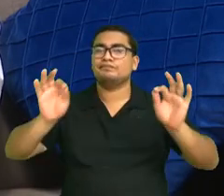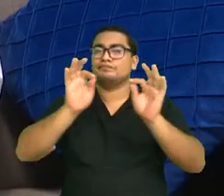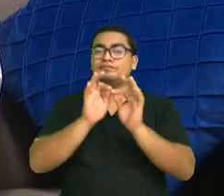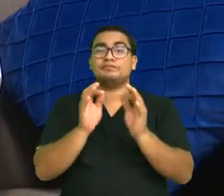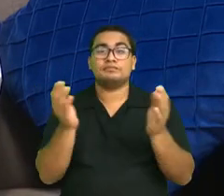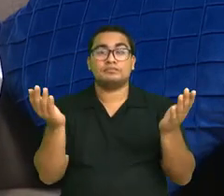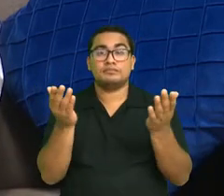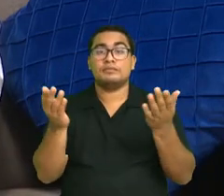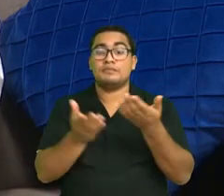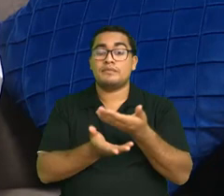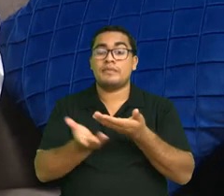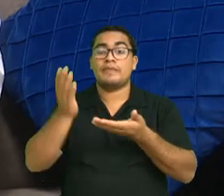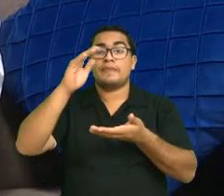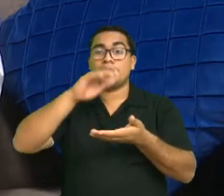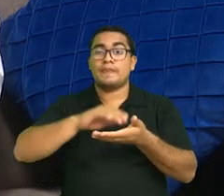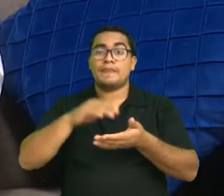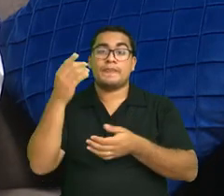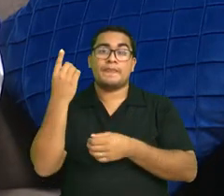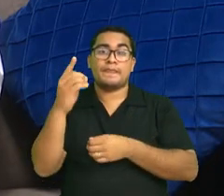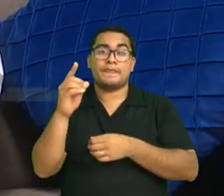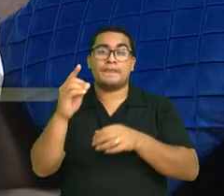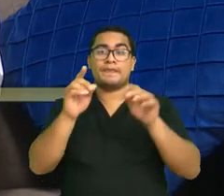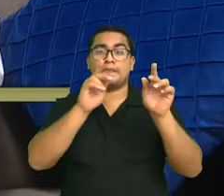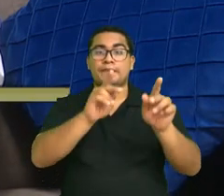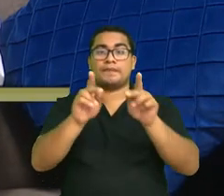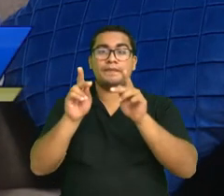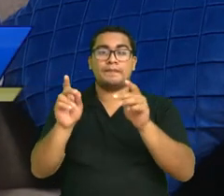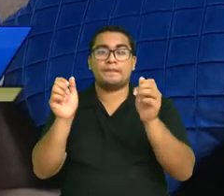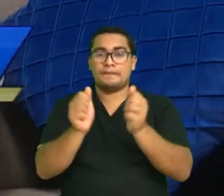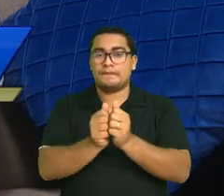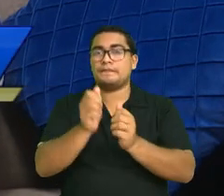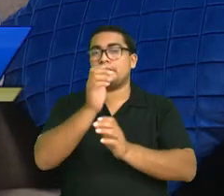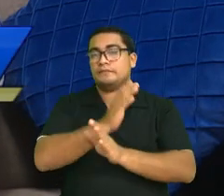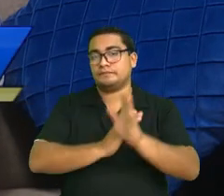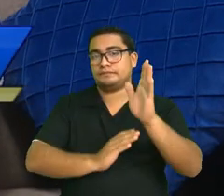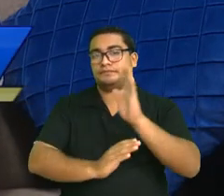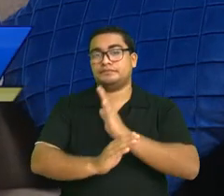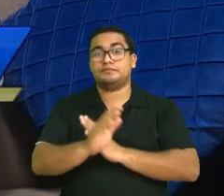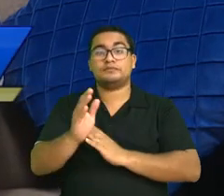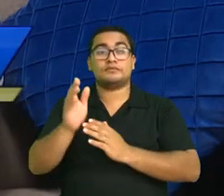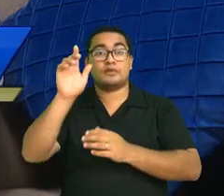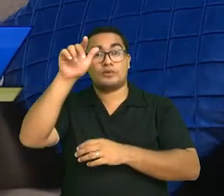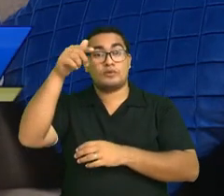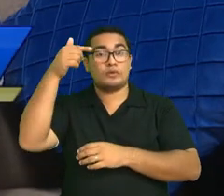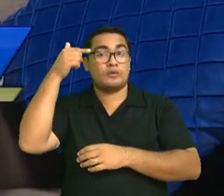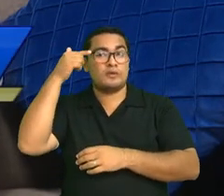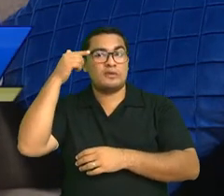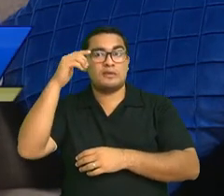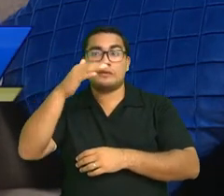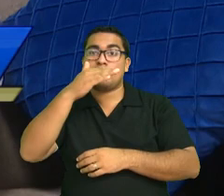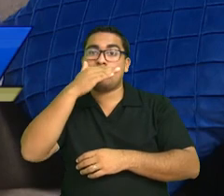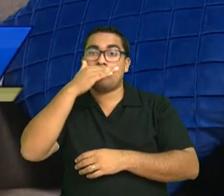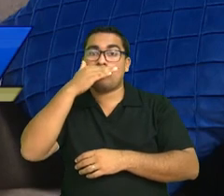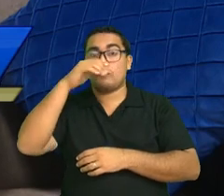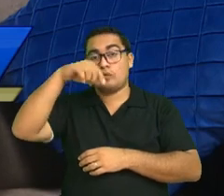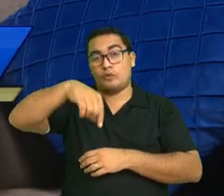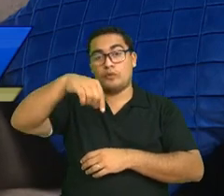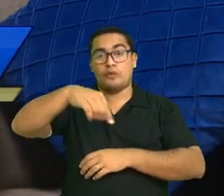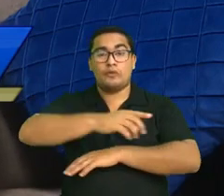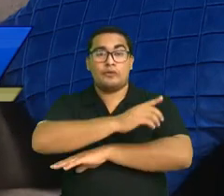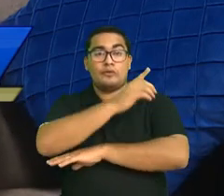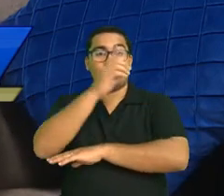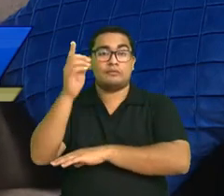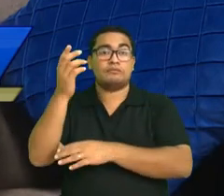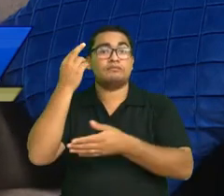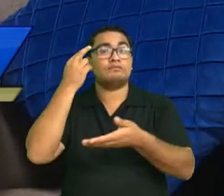derechos de las personas con discapacidad, precisamente en la nueva etapa de la revolución. A propósito de hoy, una fecha muy importante conmemorada